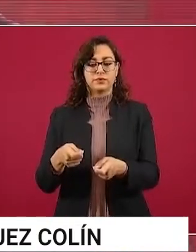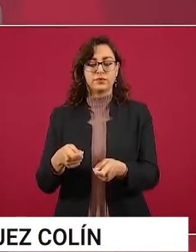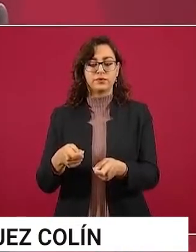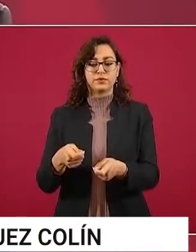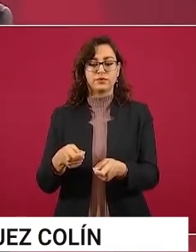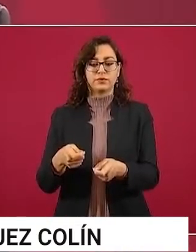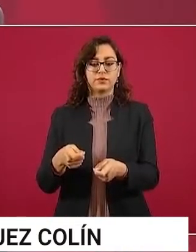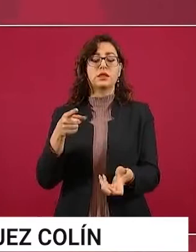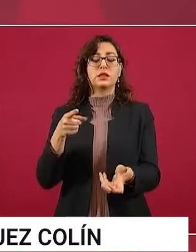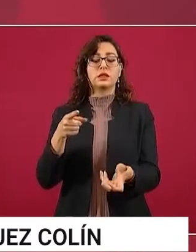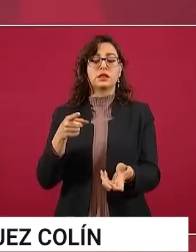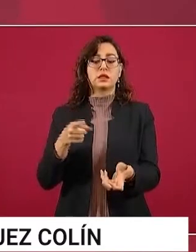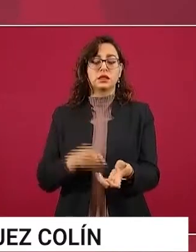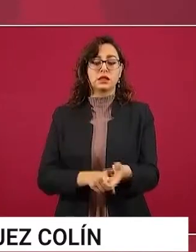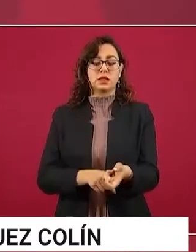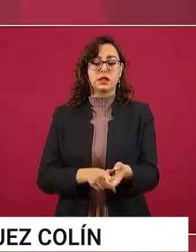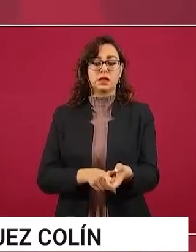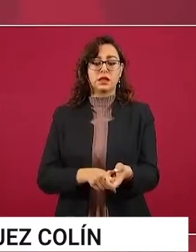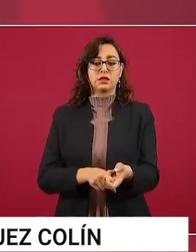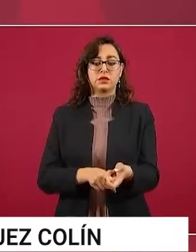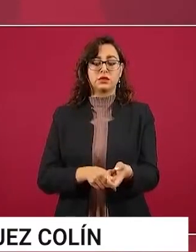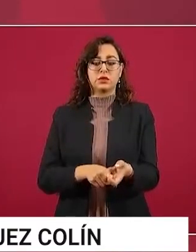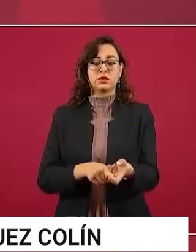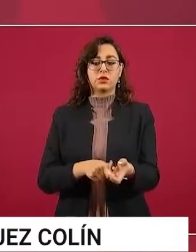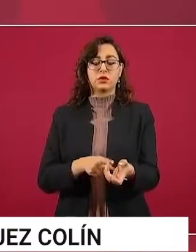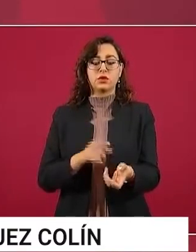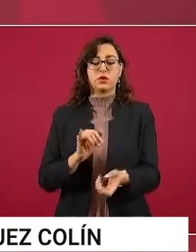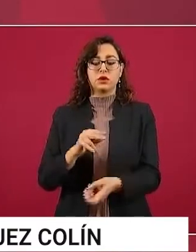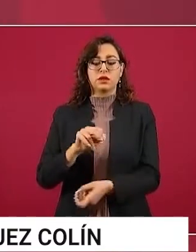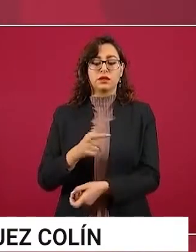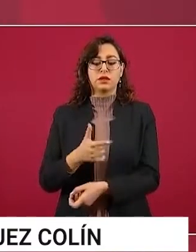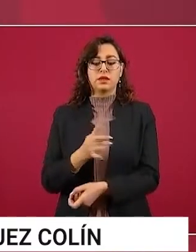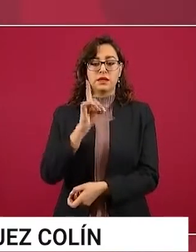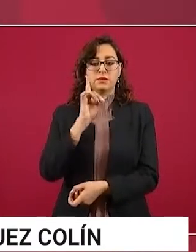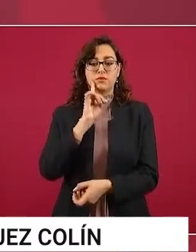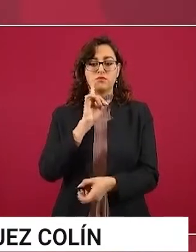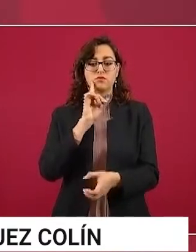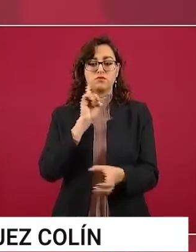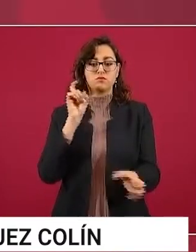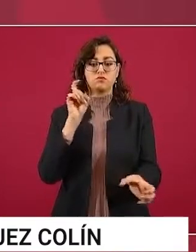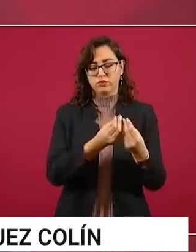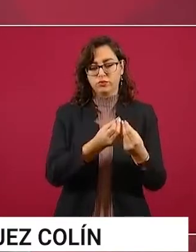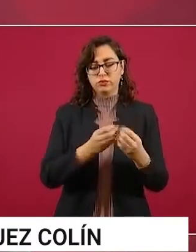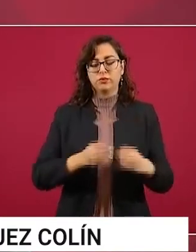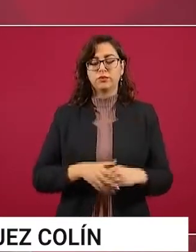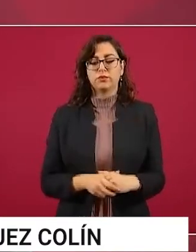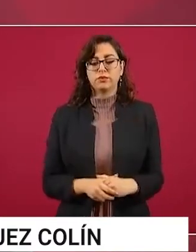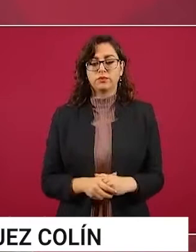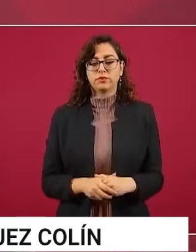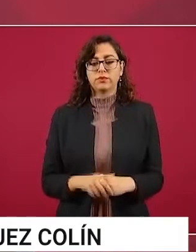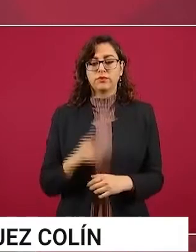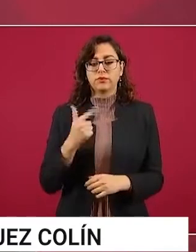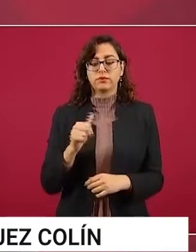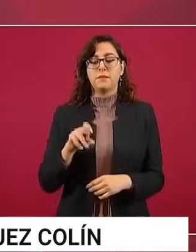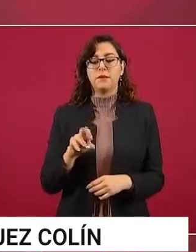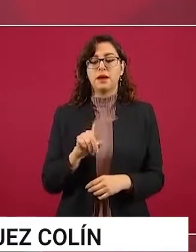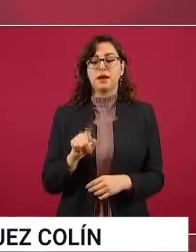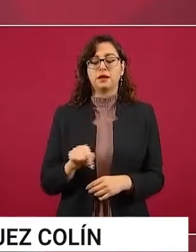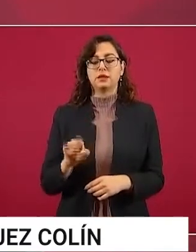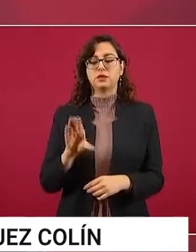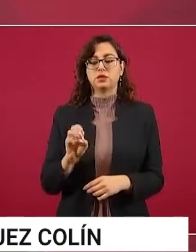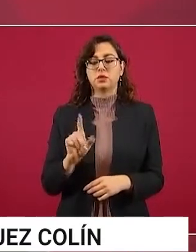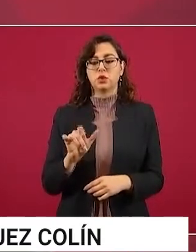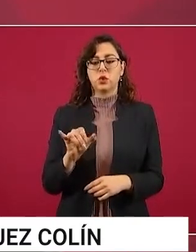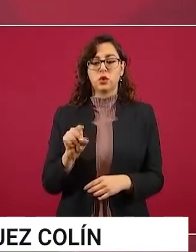Junta de Gobierno del Instituto Nacional de Geografía y Estadística, el INEGI. Graciela Márquez Colín,